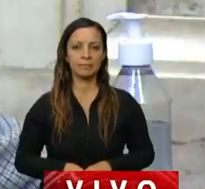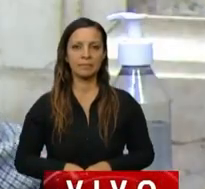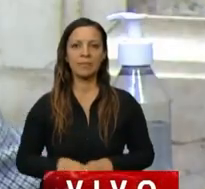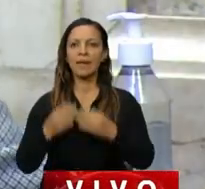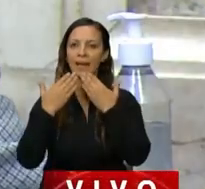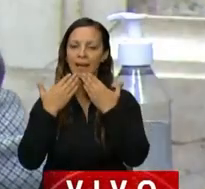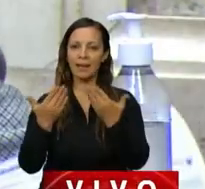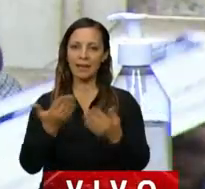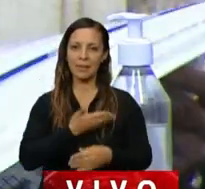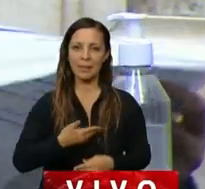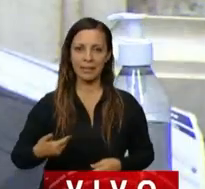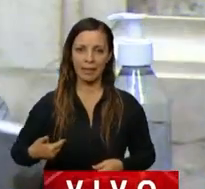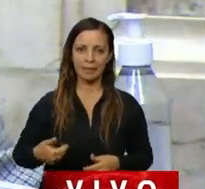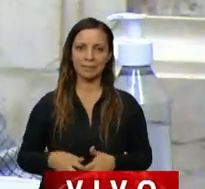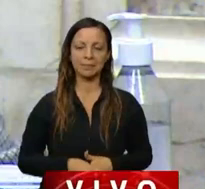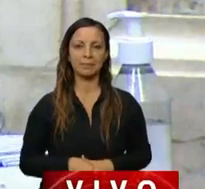Gracias, presidente.